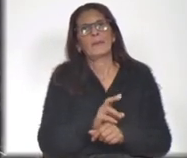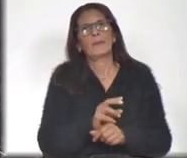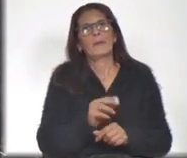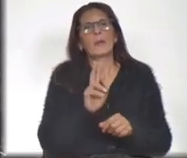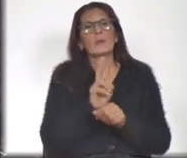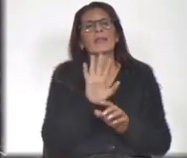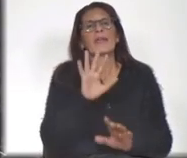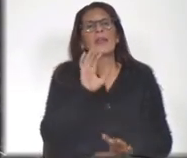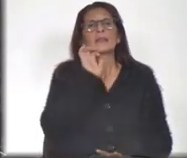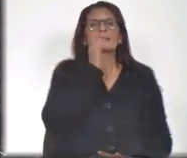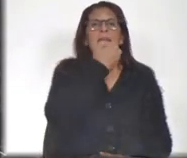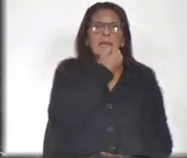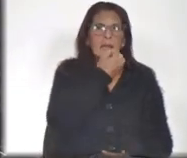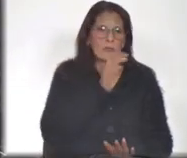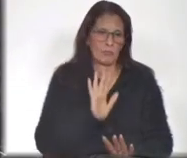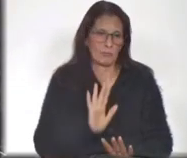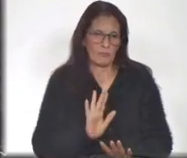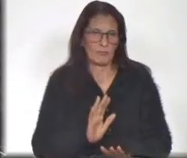el secreto.